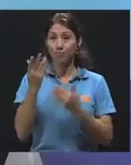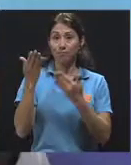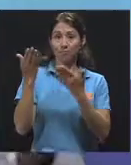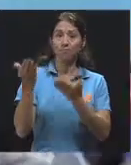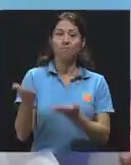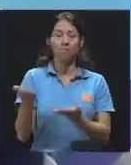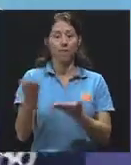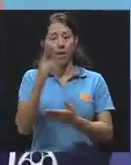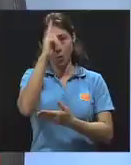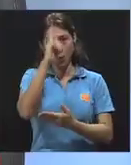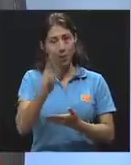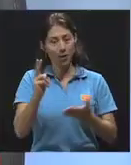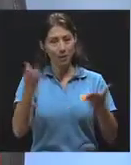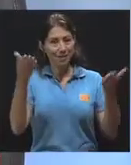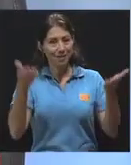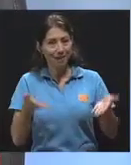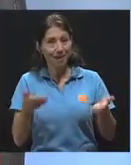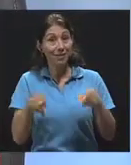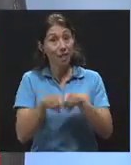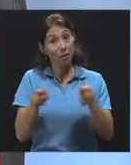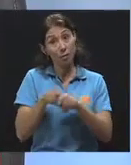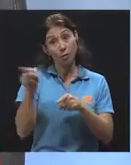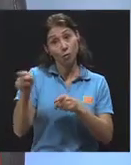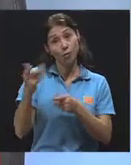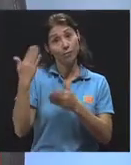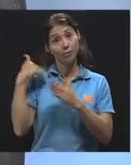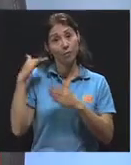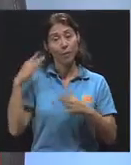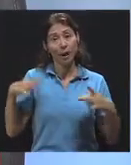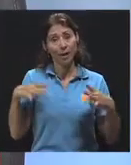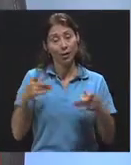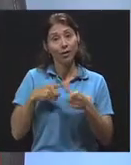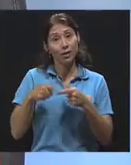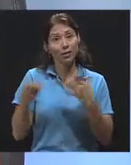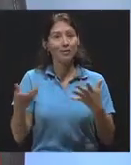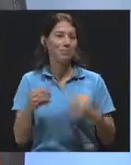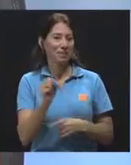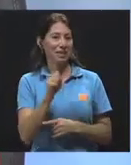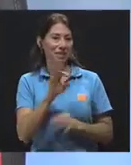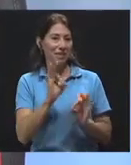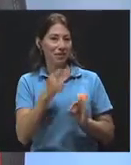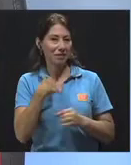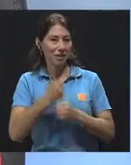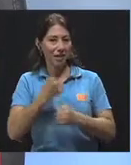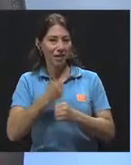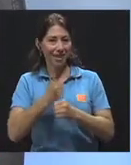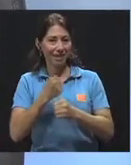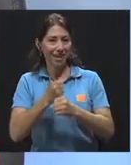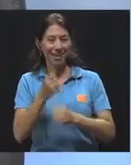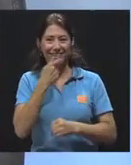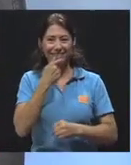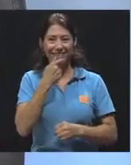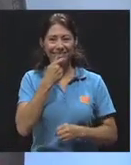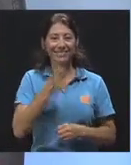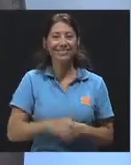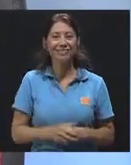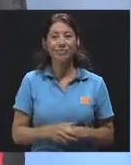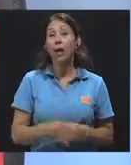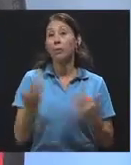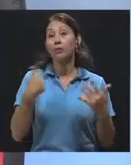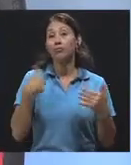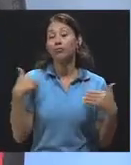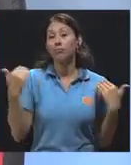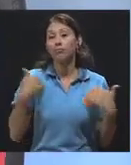costarricense. Así te es. Concedo el honor de presentarlas, además como venís de vacaciones, pues ya está es bien, bueno que está bien. Sí, entremos sí, que trabaje, en materia. Que trabaje. Sí,